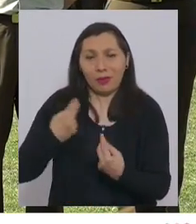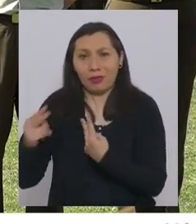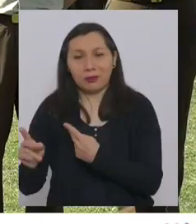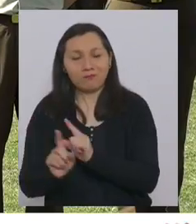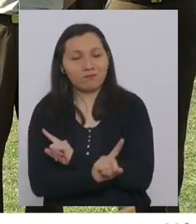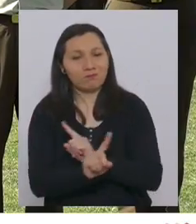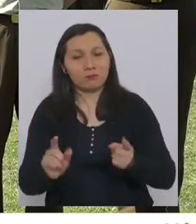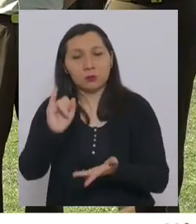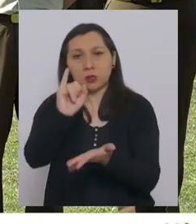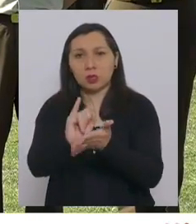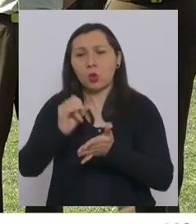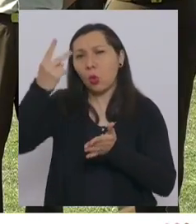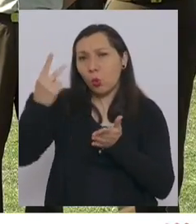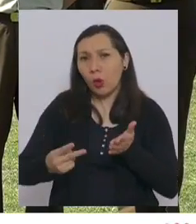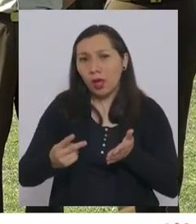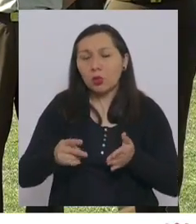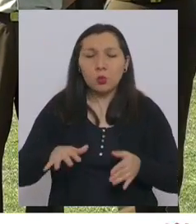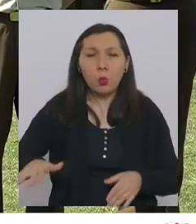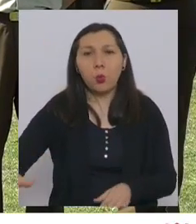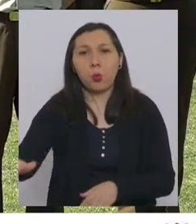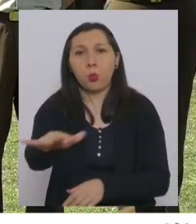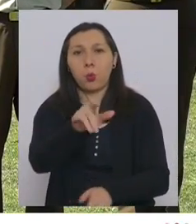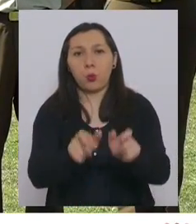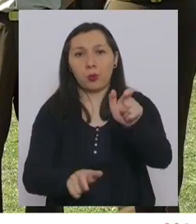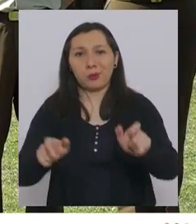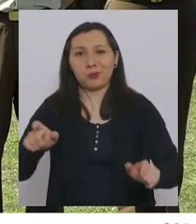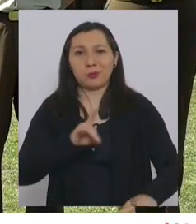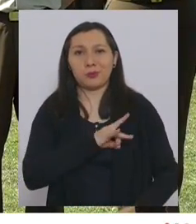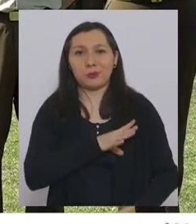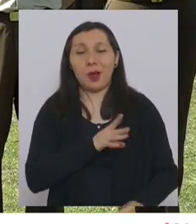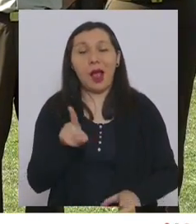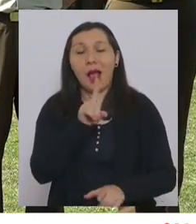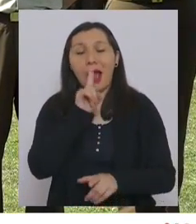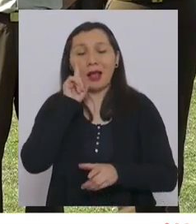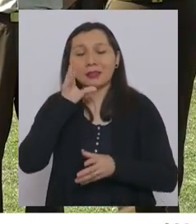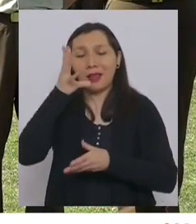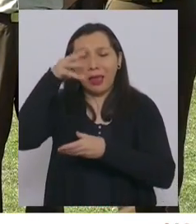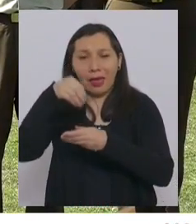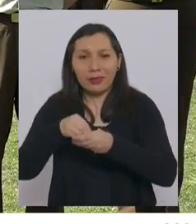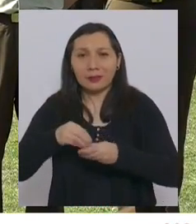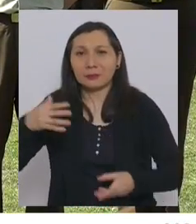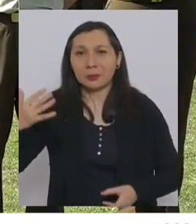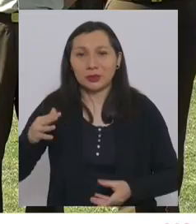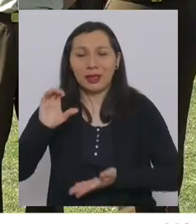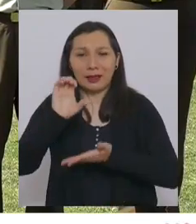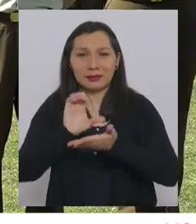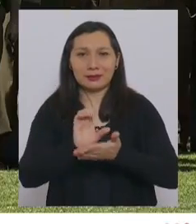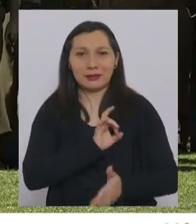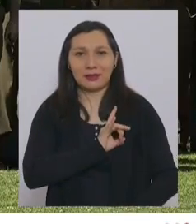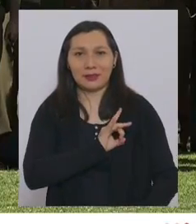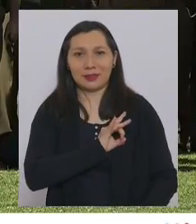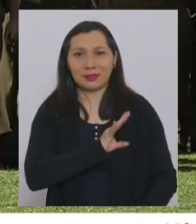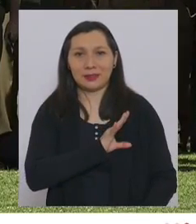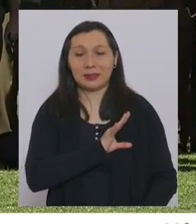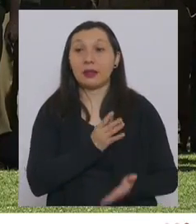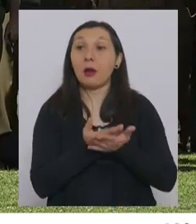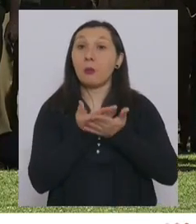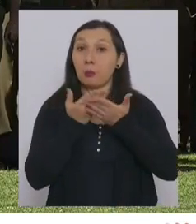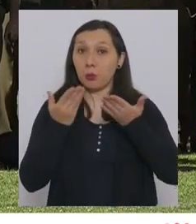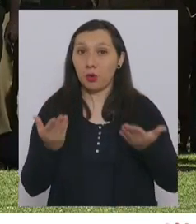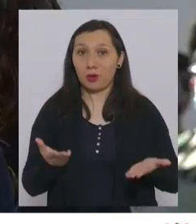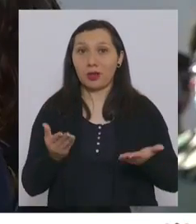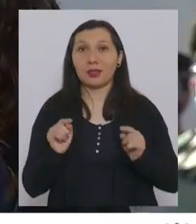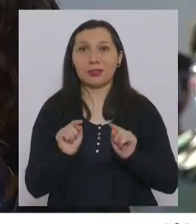Es una institución que pertenece a todos los chilenos, porque es parte esencial del Estado de Chile. Y por esa